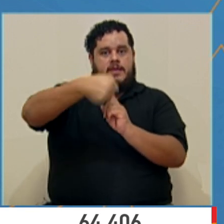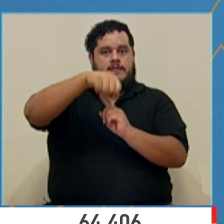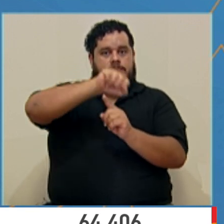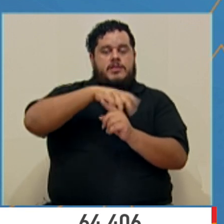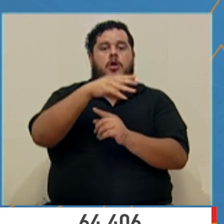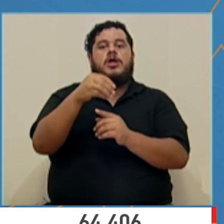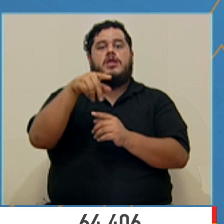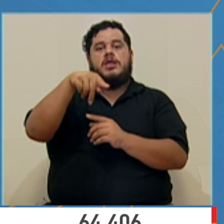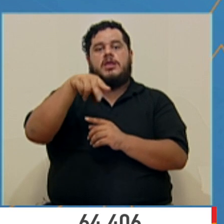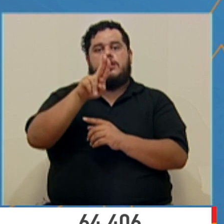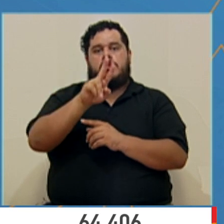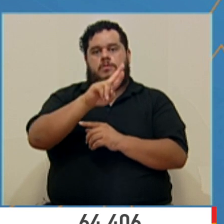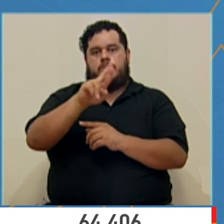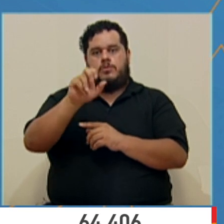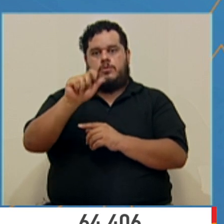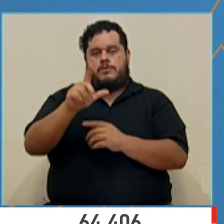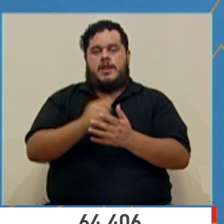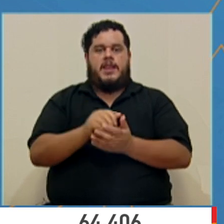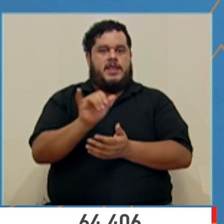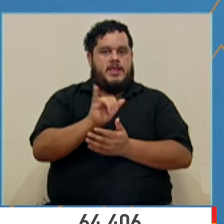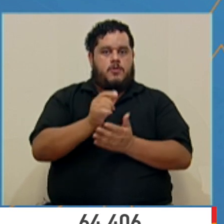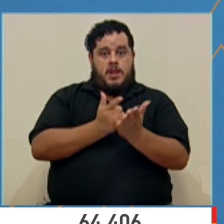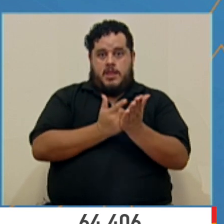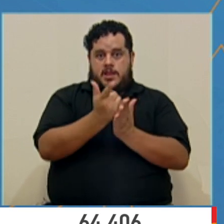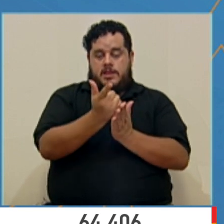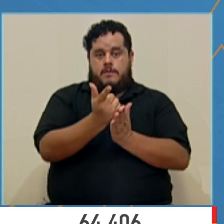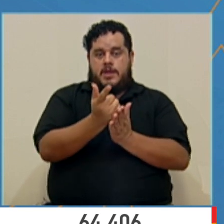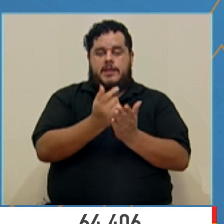Purral. Asimismo, en Liberia,